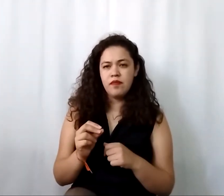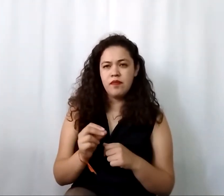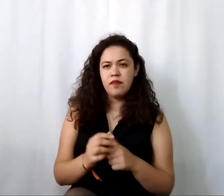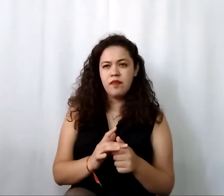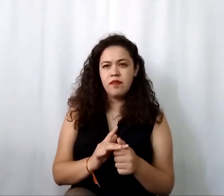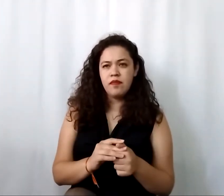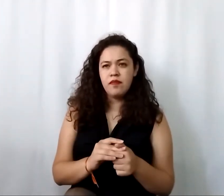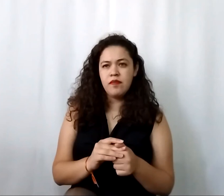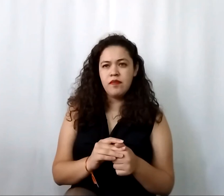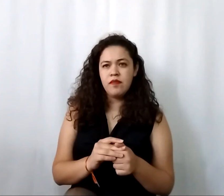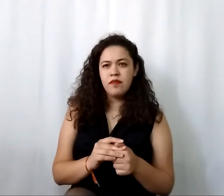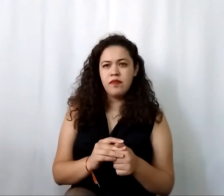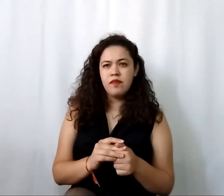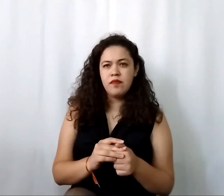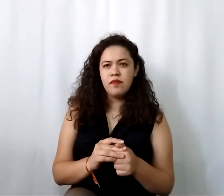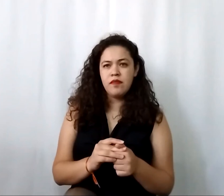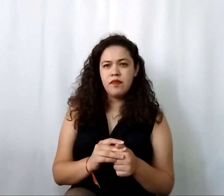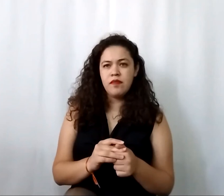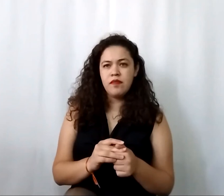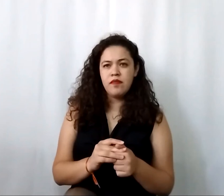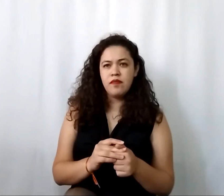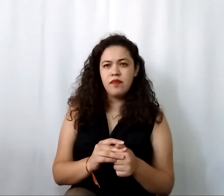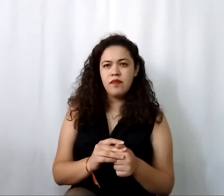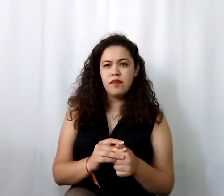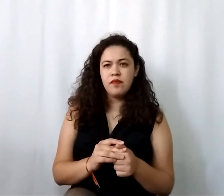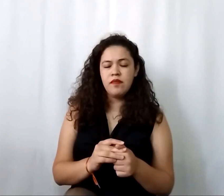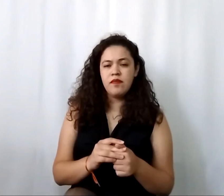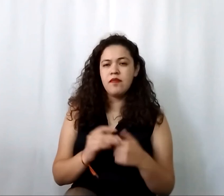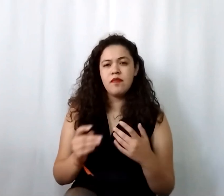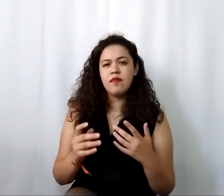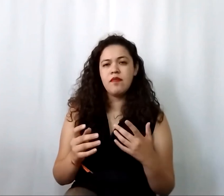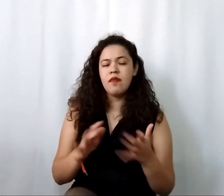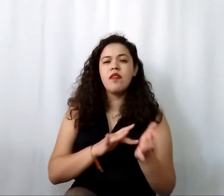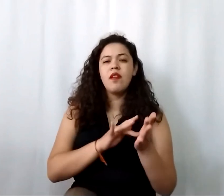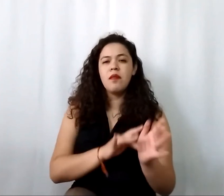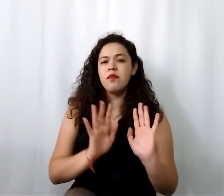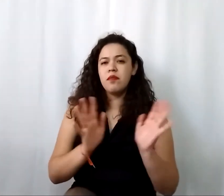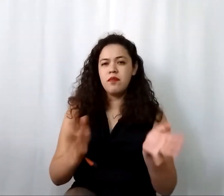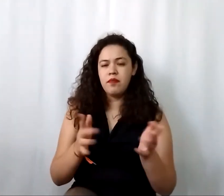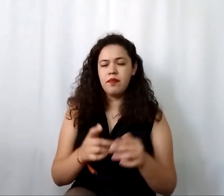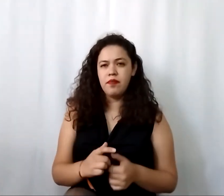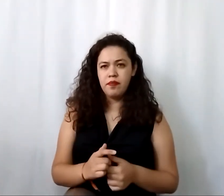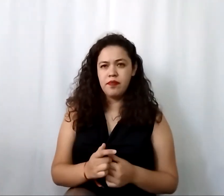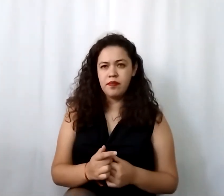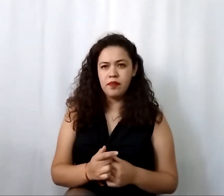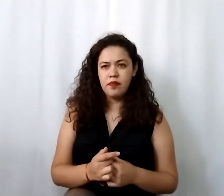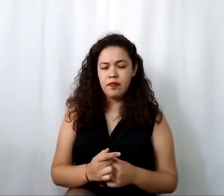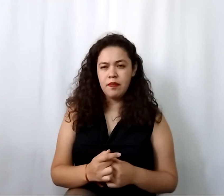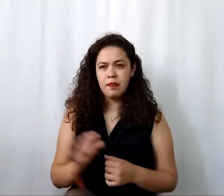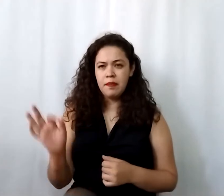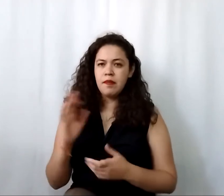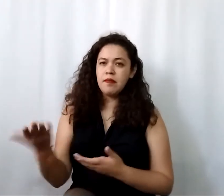una función sustantiva, de apoyo, porque a lo mejor me piden que otra